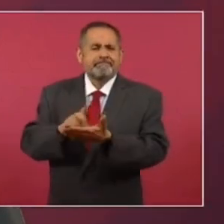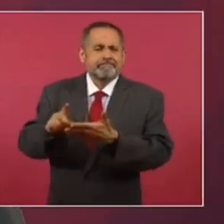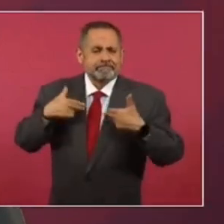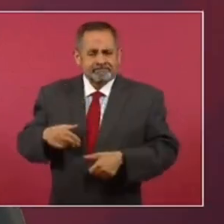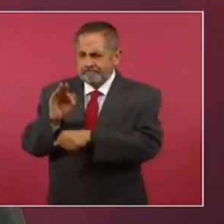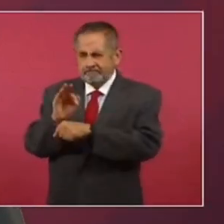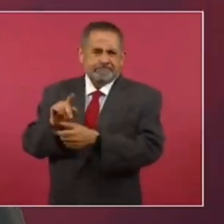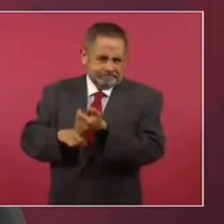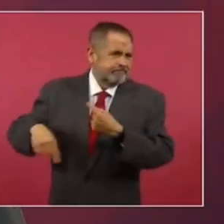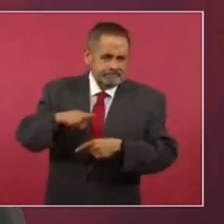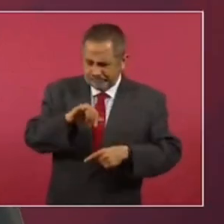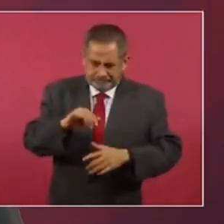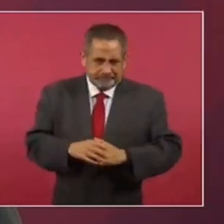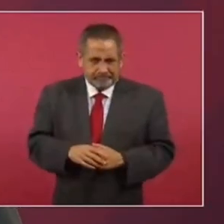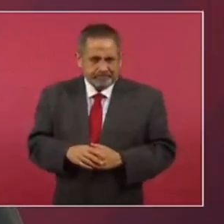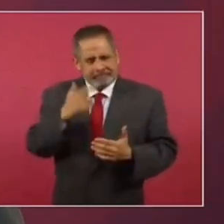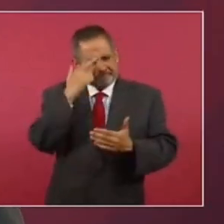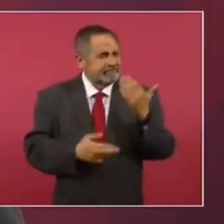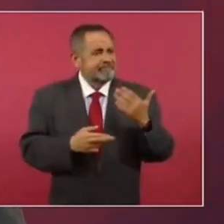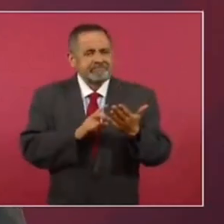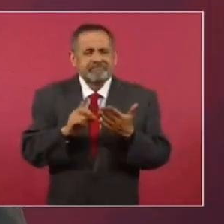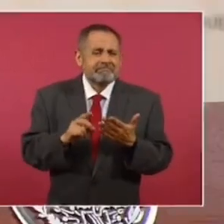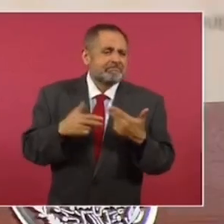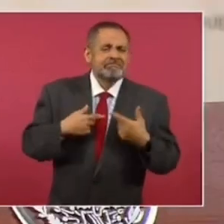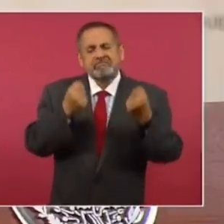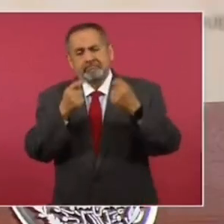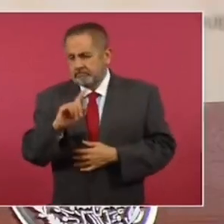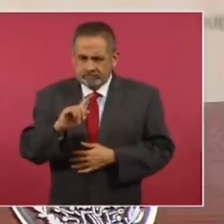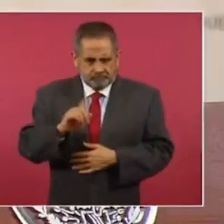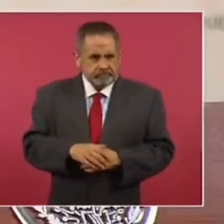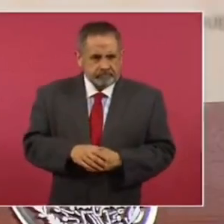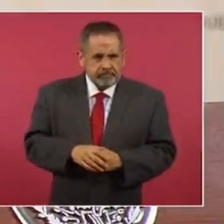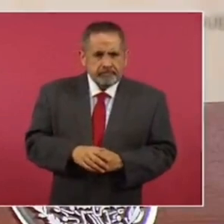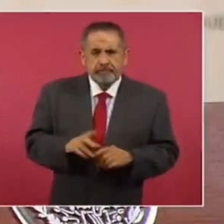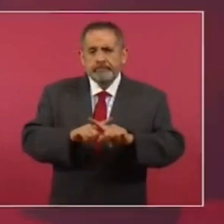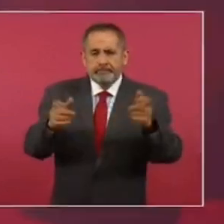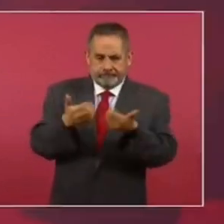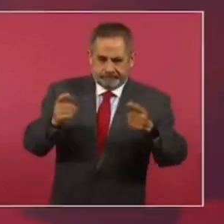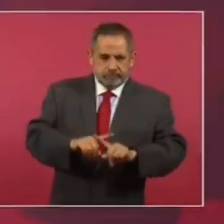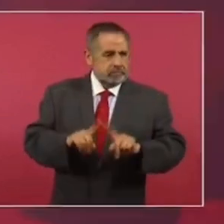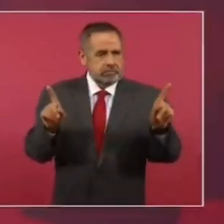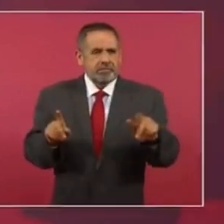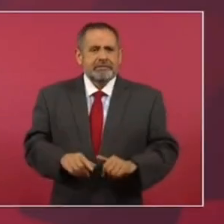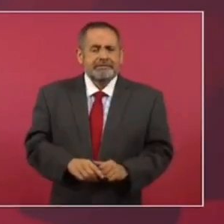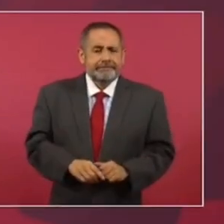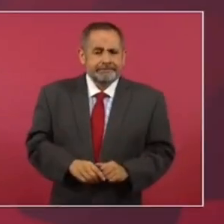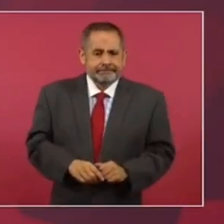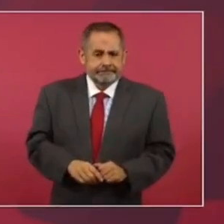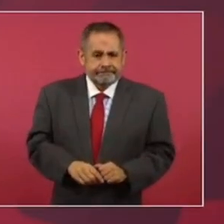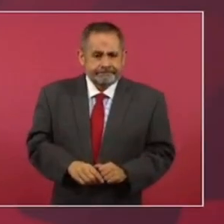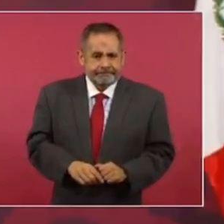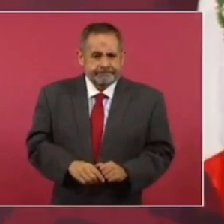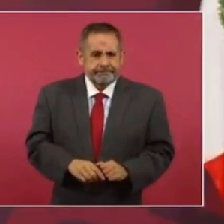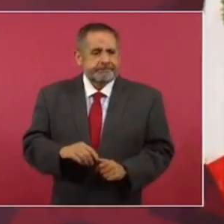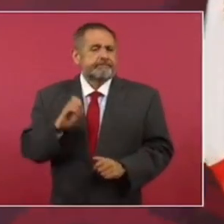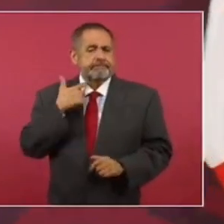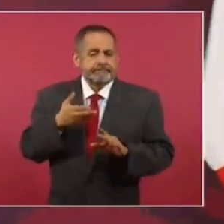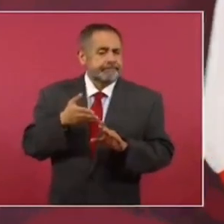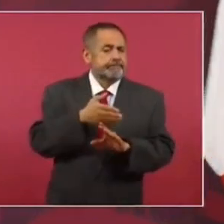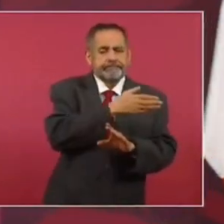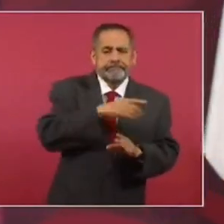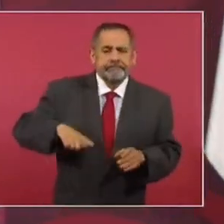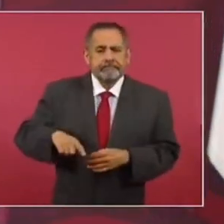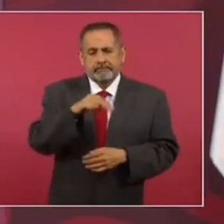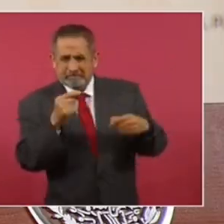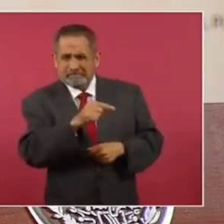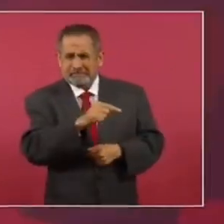humanos. tengo otros No datos. viola derechos humanos. Esa es la gran diferencia con los gobiernos